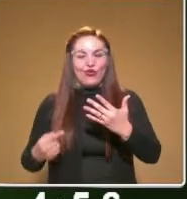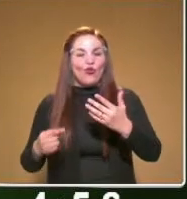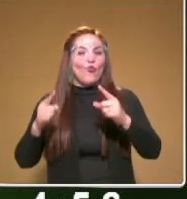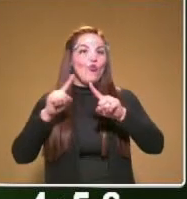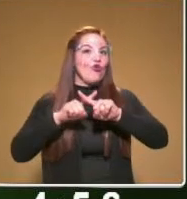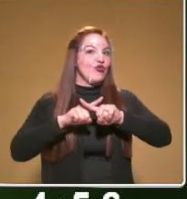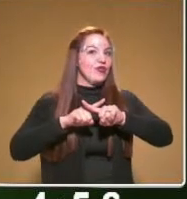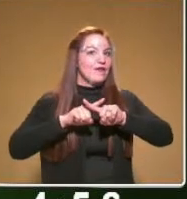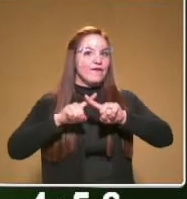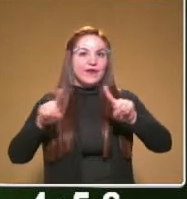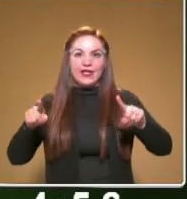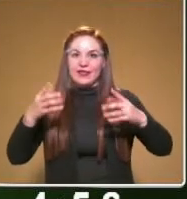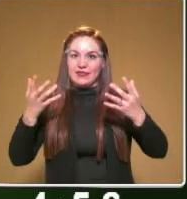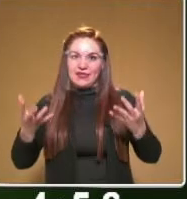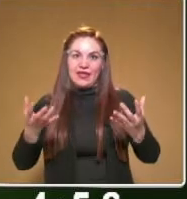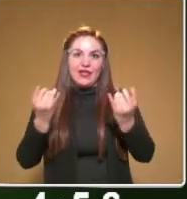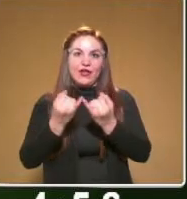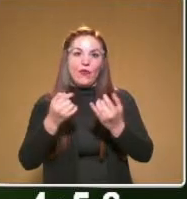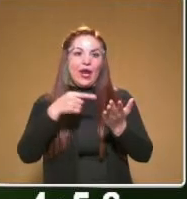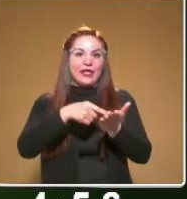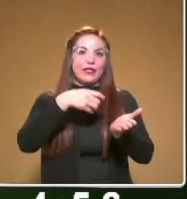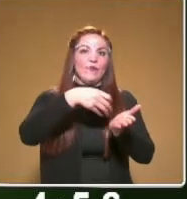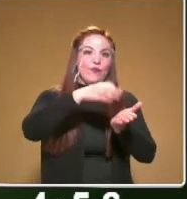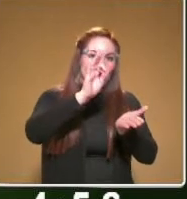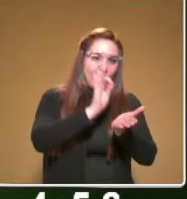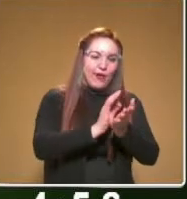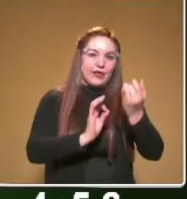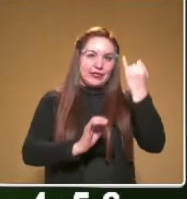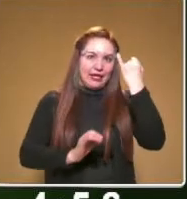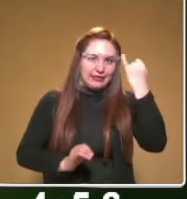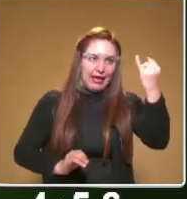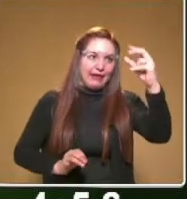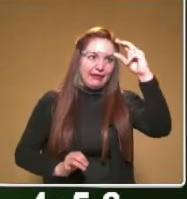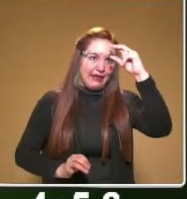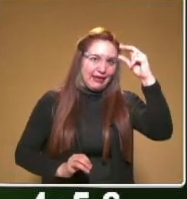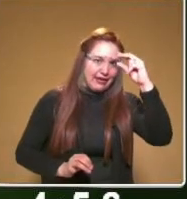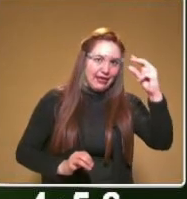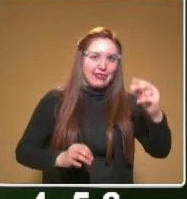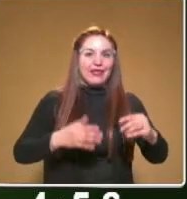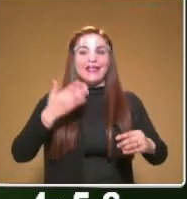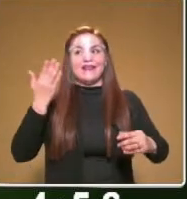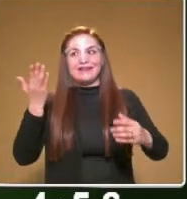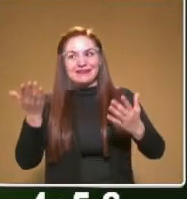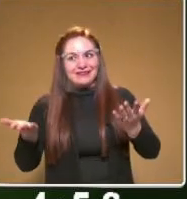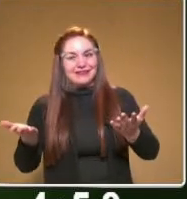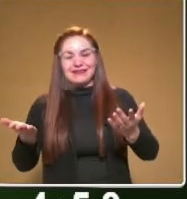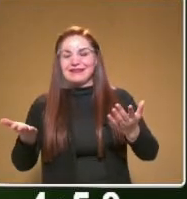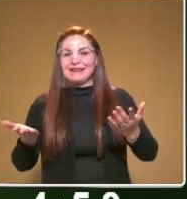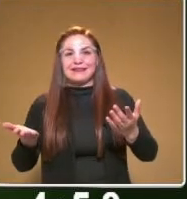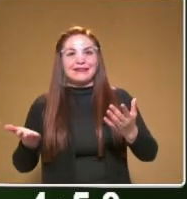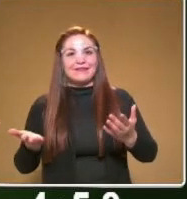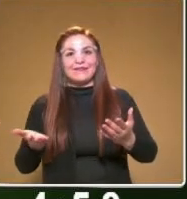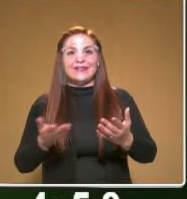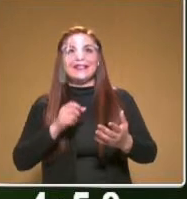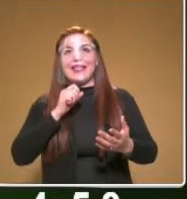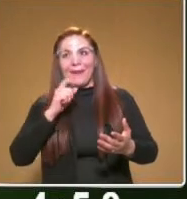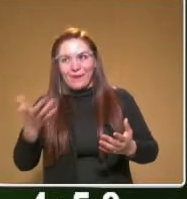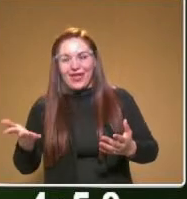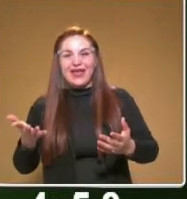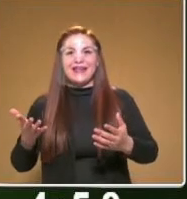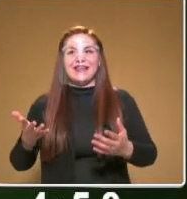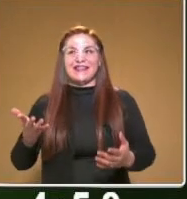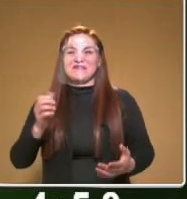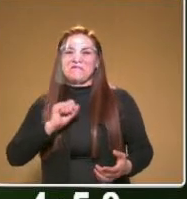así como es valeroso, capaz, idealista y sabio, los defectos también son del otro polo, por así decirlo, es